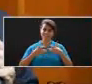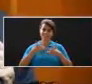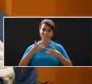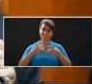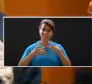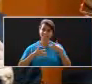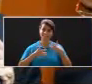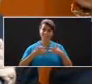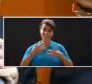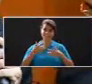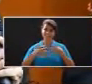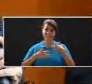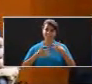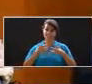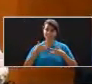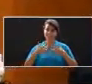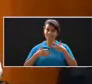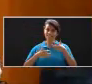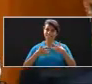gozaré.